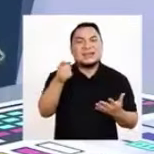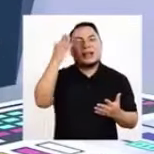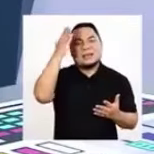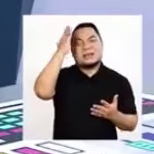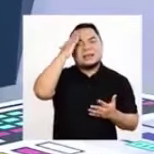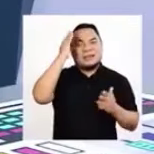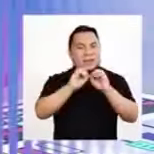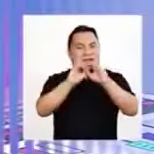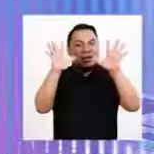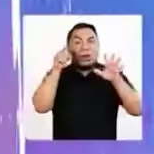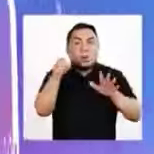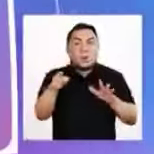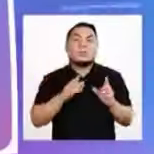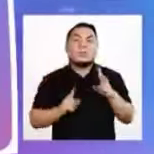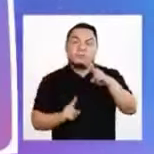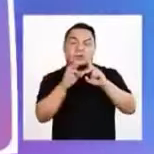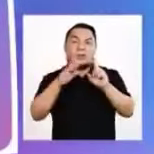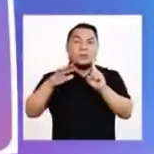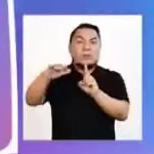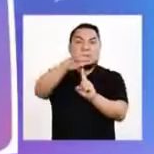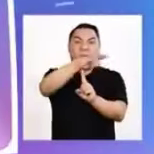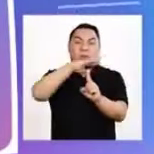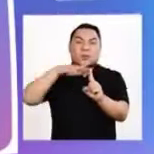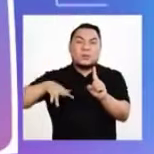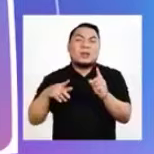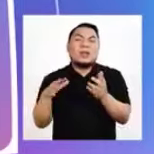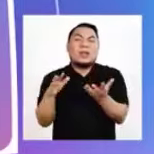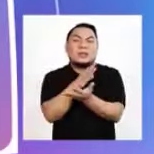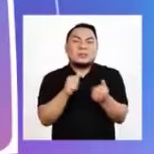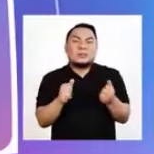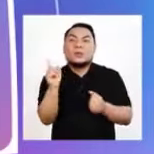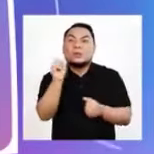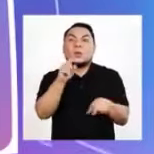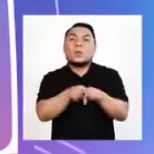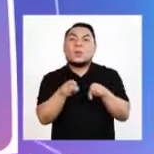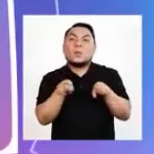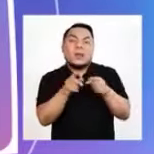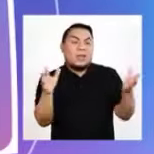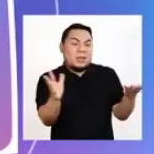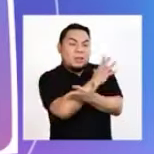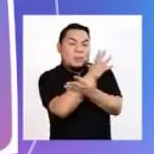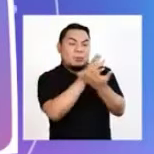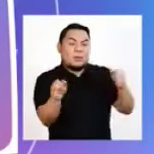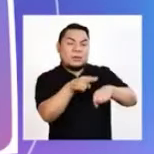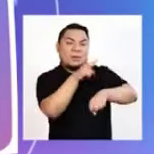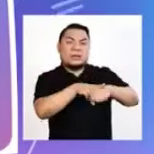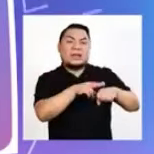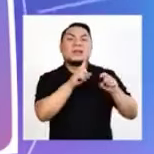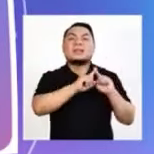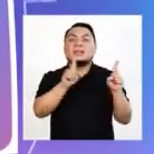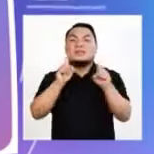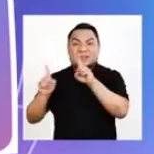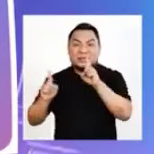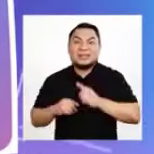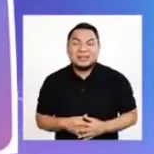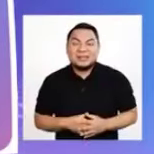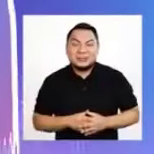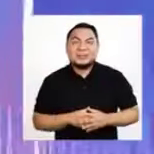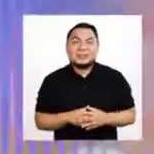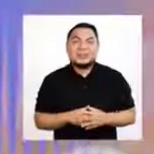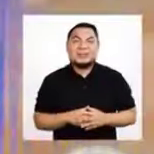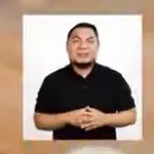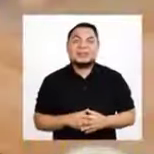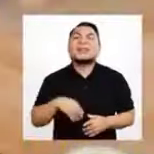Entonces, nos queda claro que un fenómeno natural no es igual a un desastre natural.